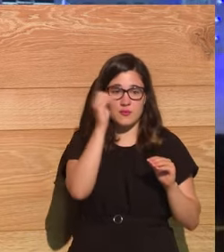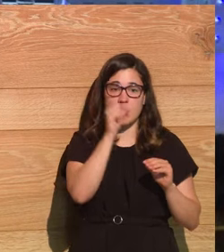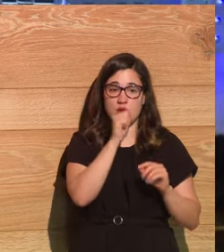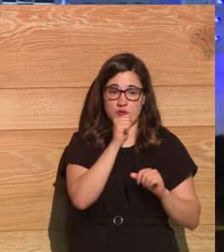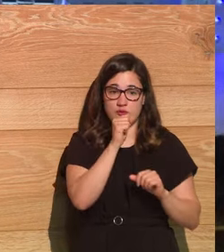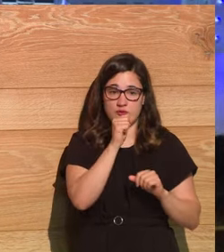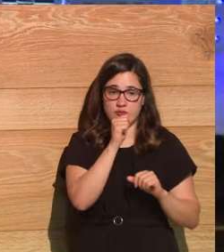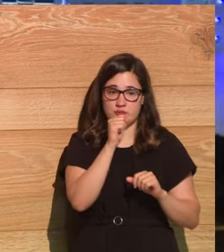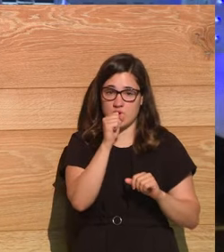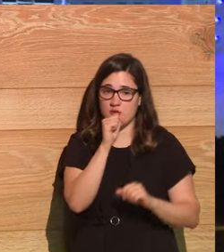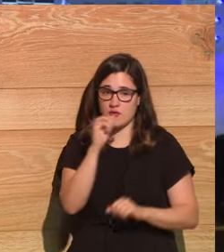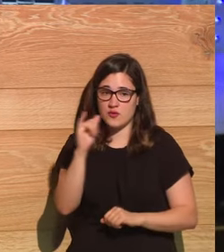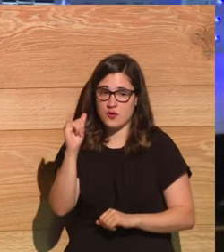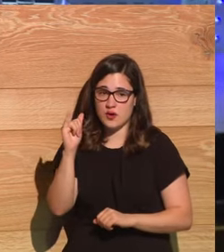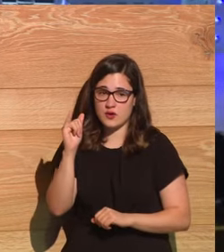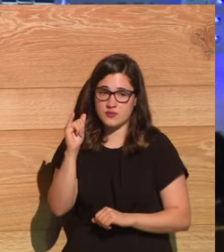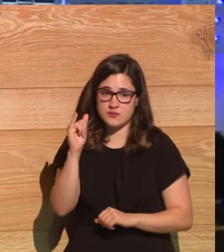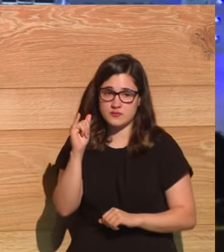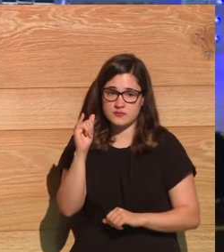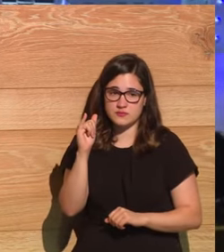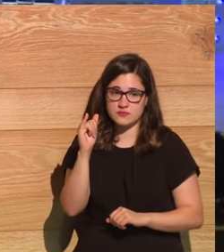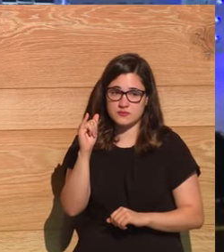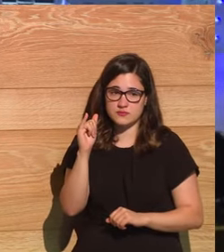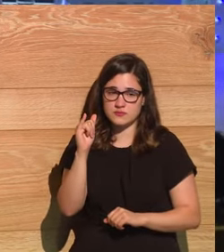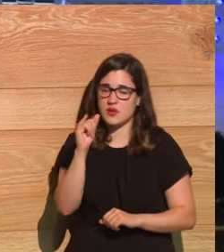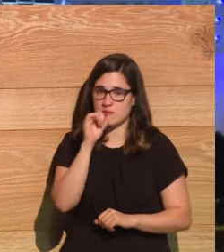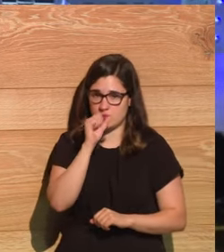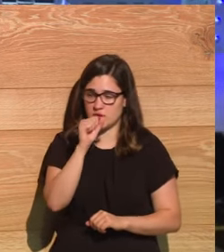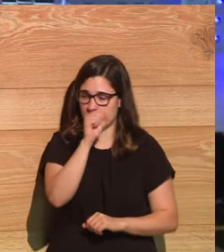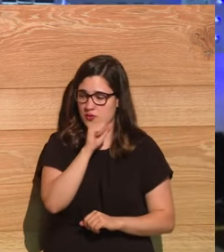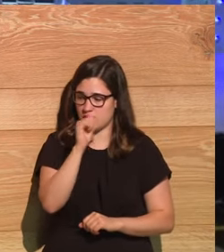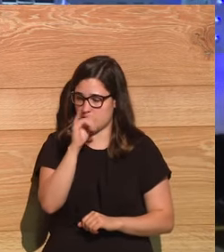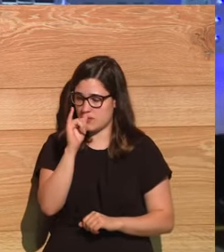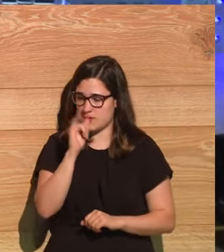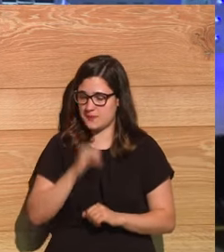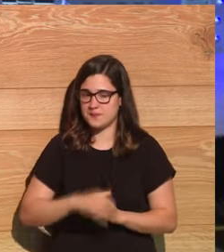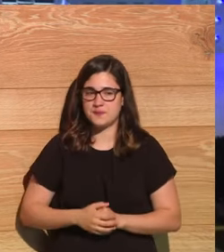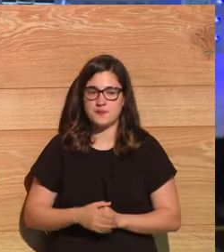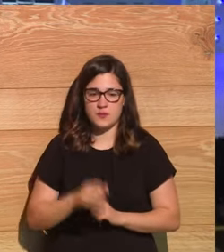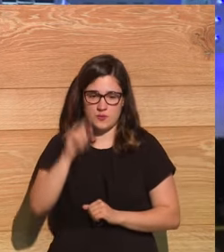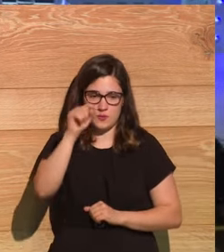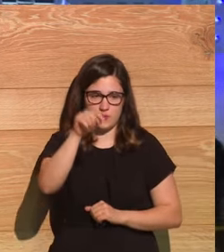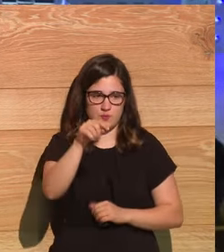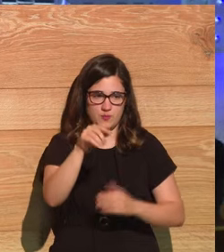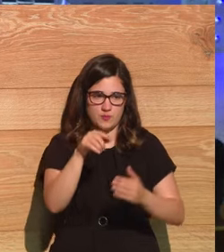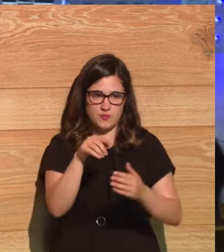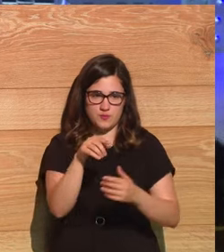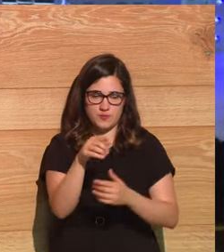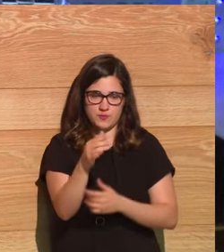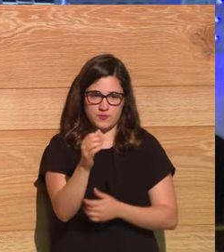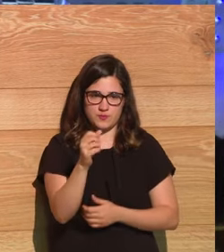micrófono. ¿Es micrófono o es a...? Ah, hay micrófono. Pues uno por aquí, por favor.